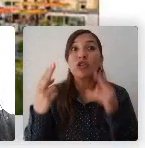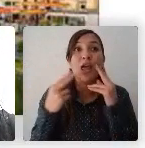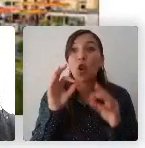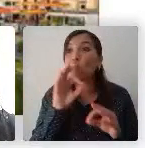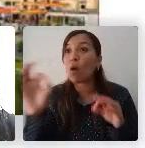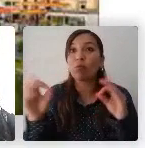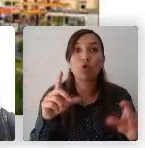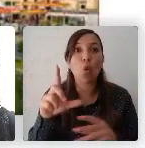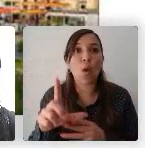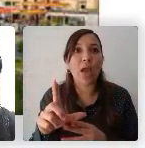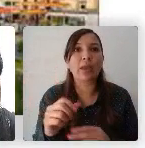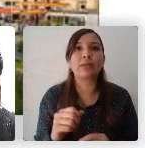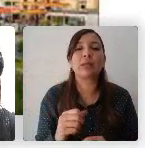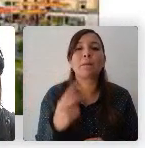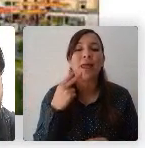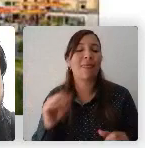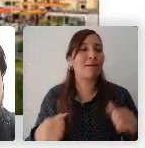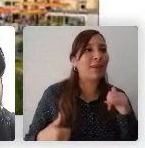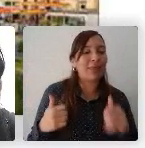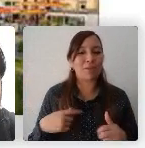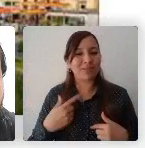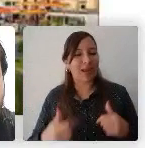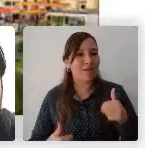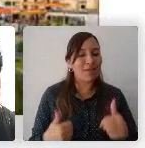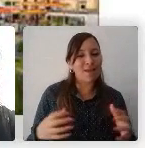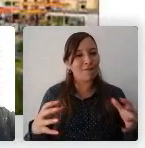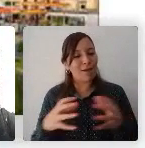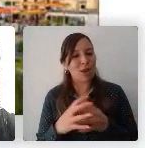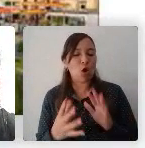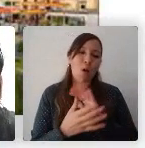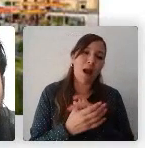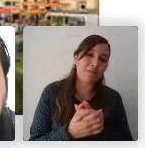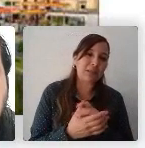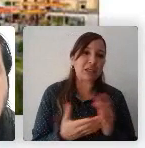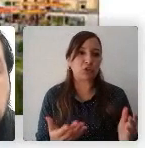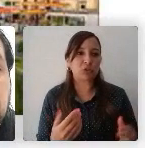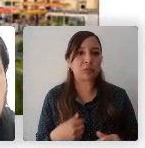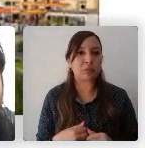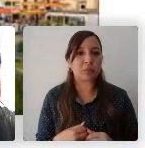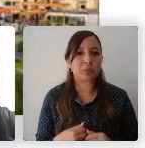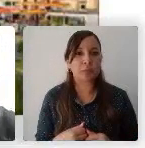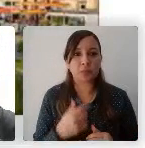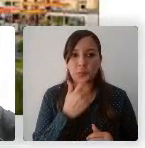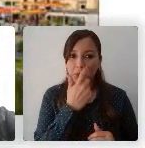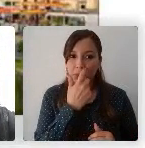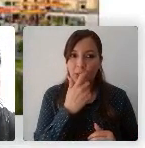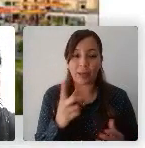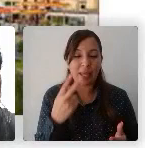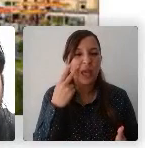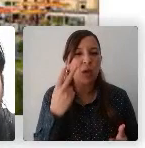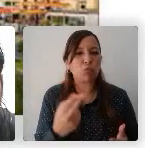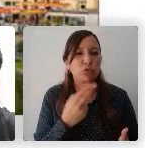obviamente para divertirnos, para pasarla en familia o amigos, etcétera, etcétera, ¿no? Y desde ya, pues, la información